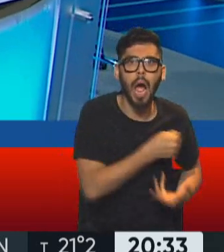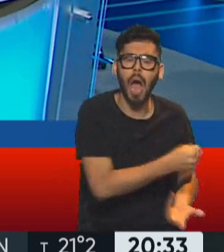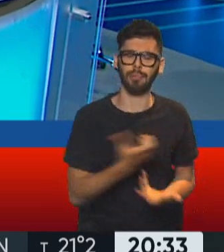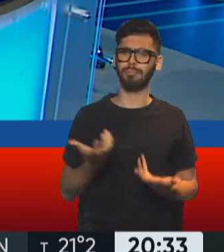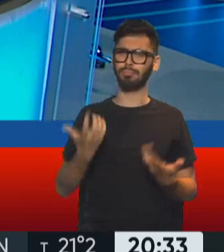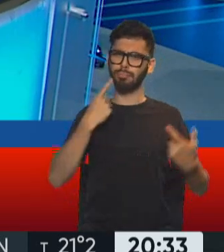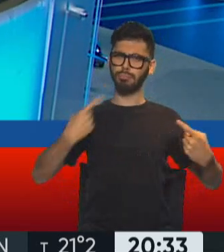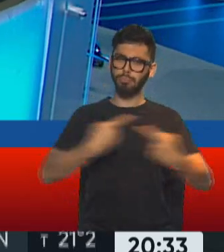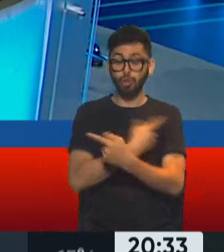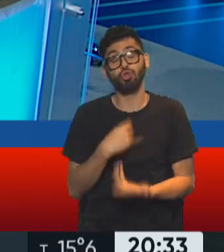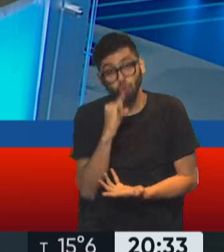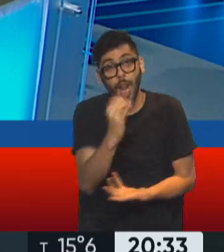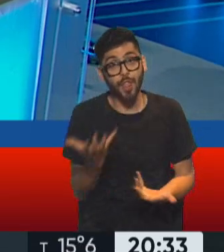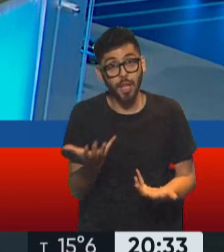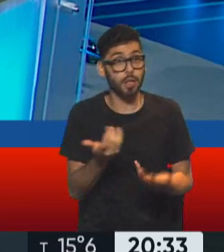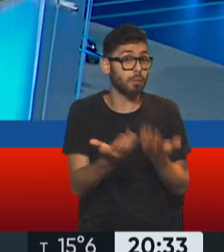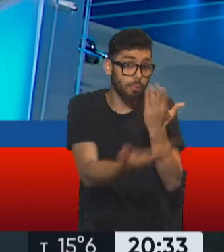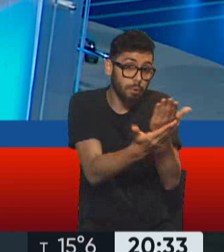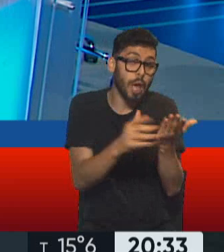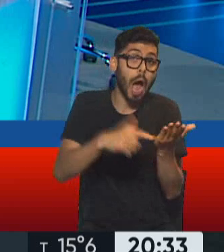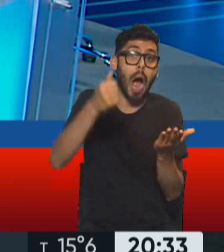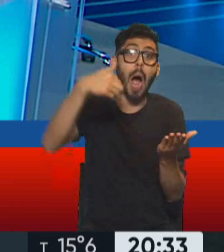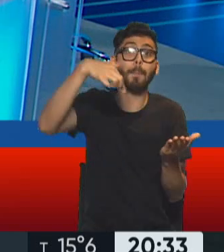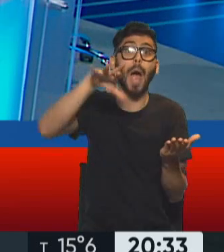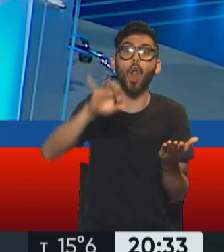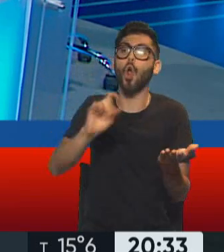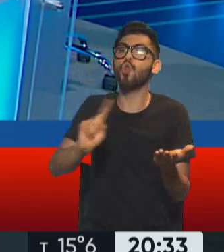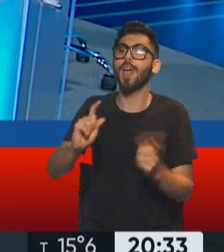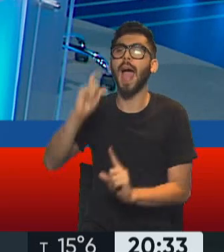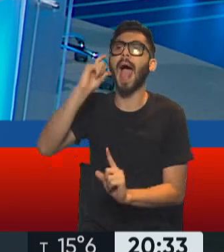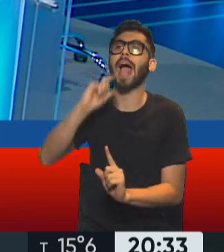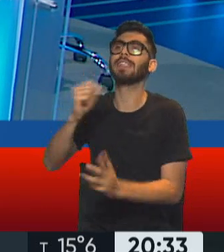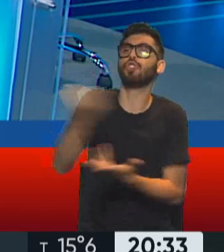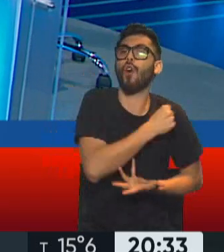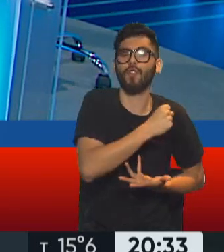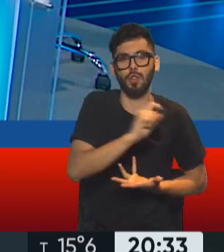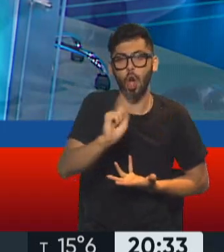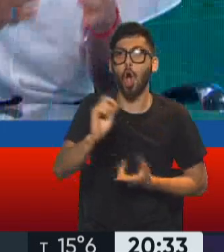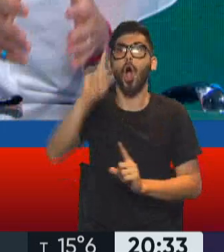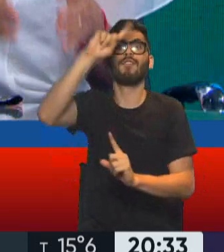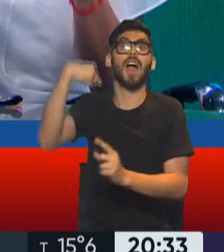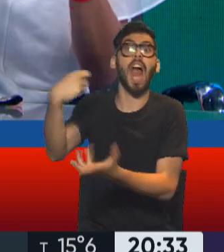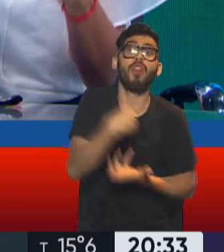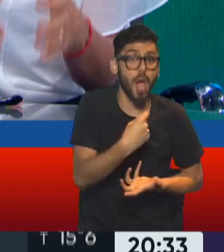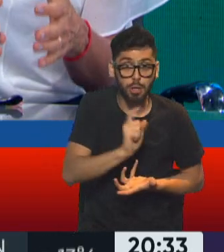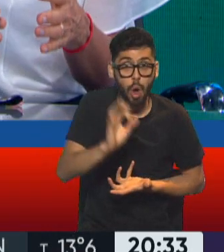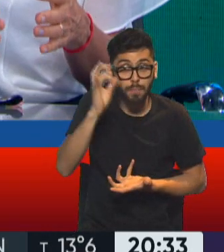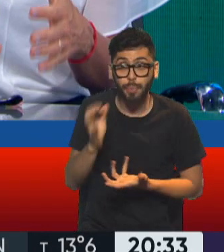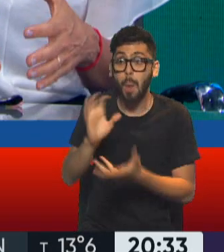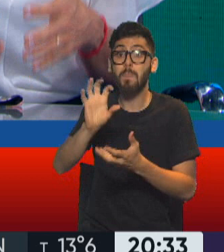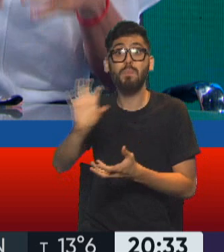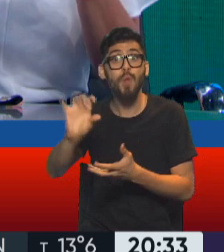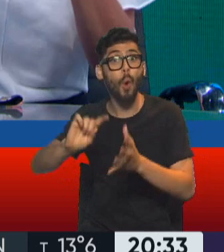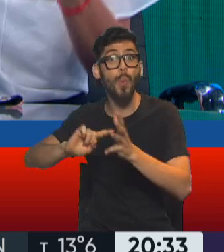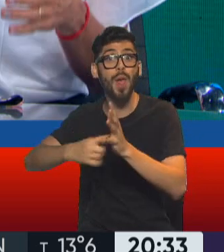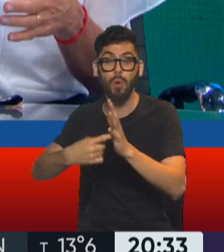se lo dije. Vos con ese amparo no le estás quitando el dinero a Kicillof o a Fernández, le estás quitando el derecho a la provincia de Buenos Aires